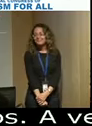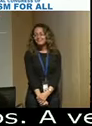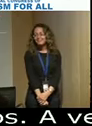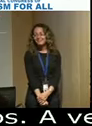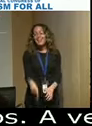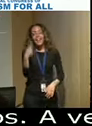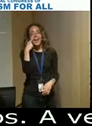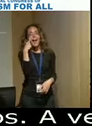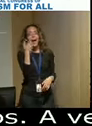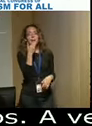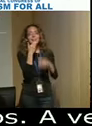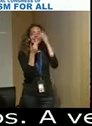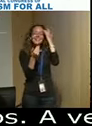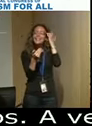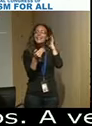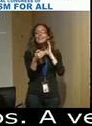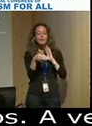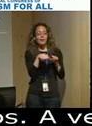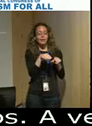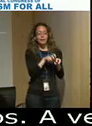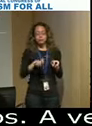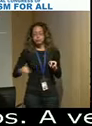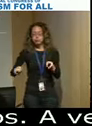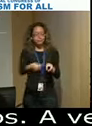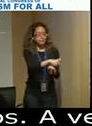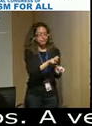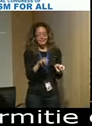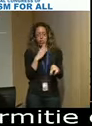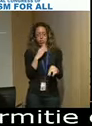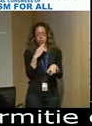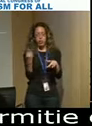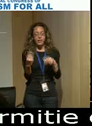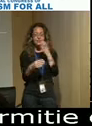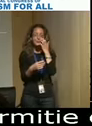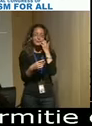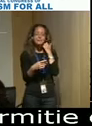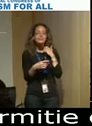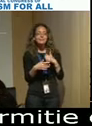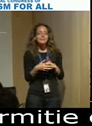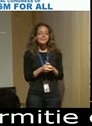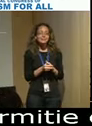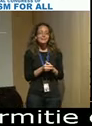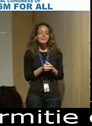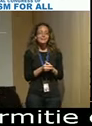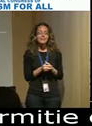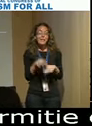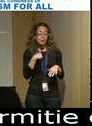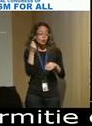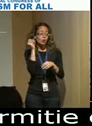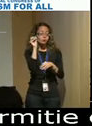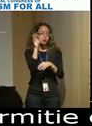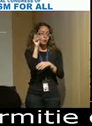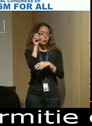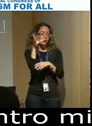A ver si encuentro mi ubicación, porque si no ya les digo, se me va a pasar. Bueno, como os decía, una vez de que más o menos yo os he contado quiénes